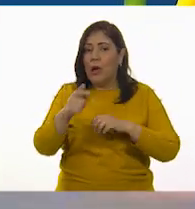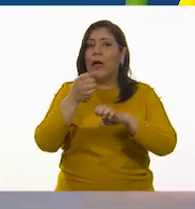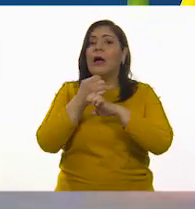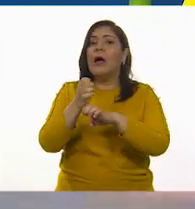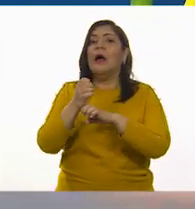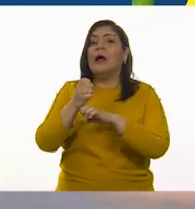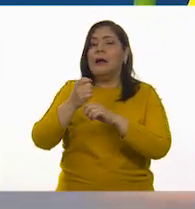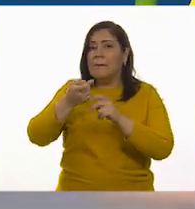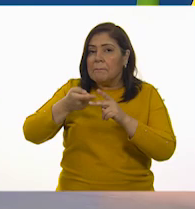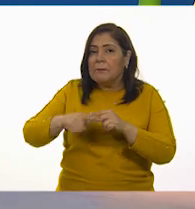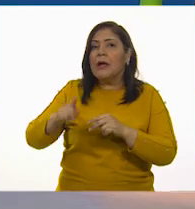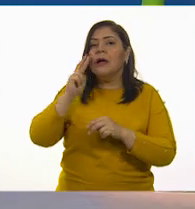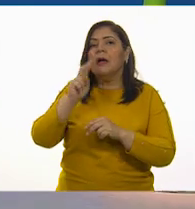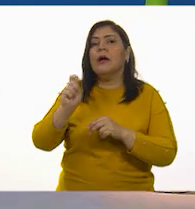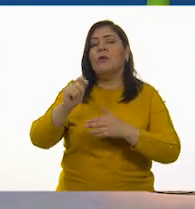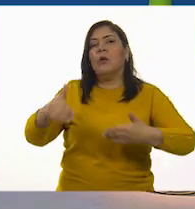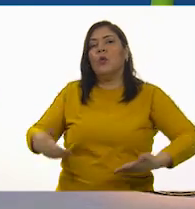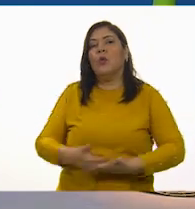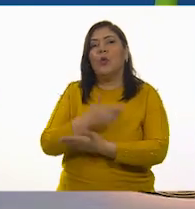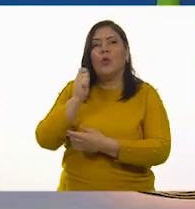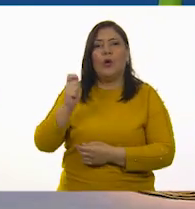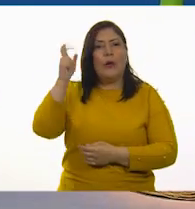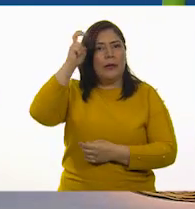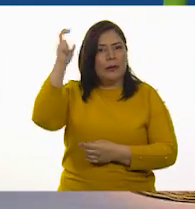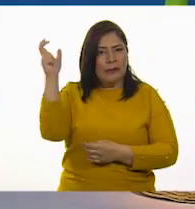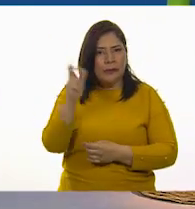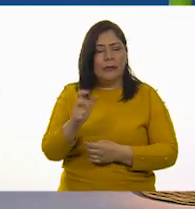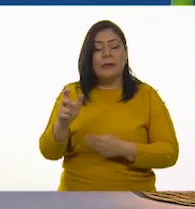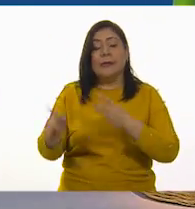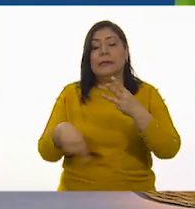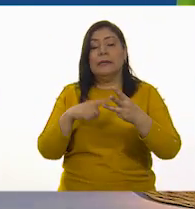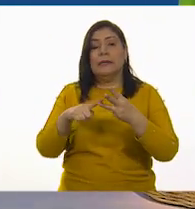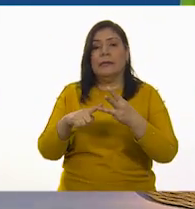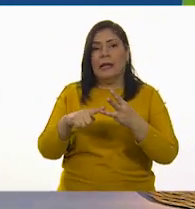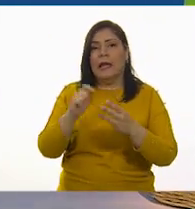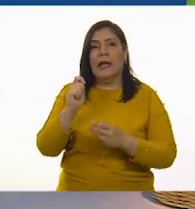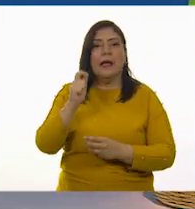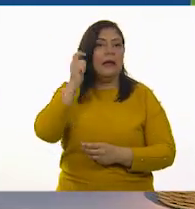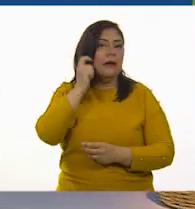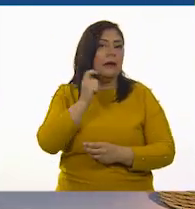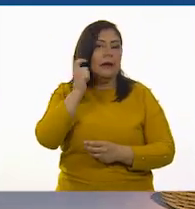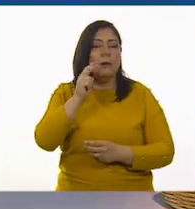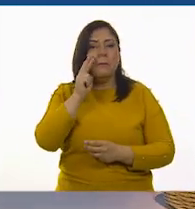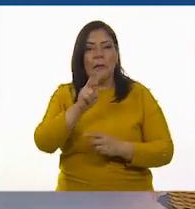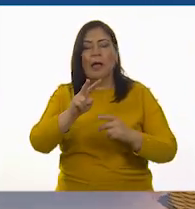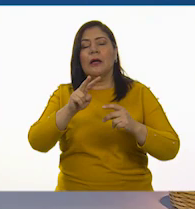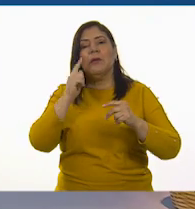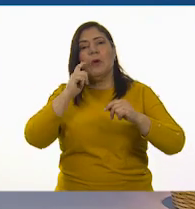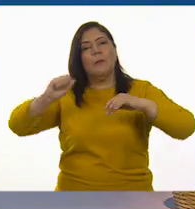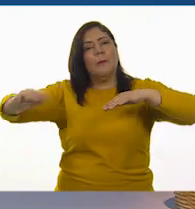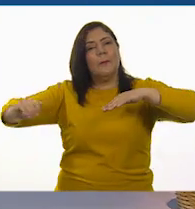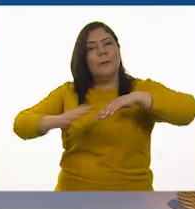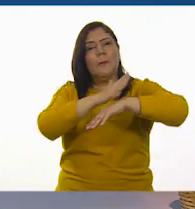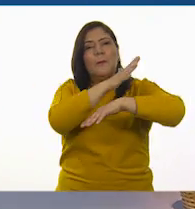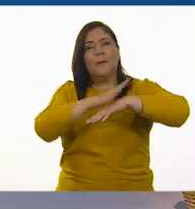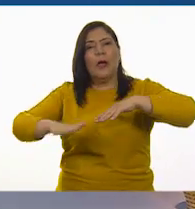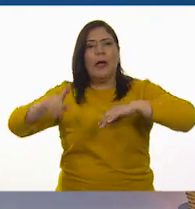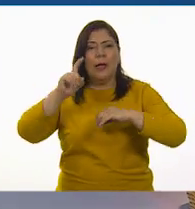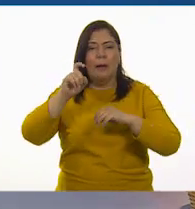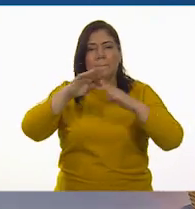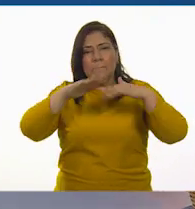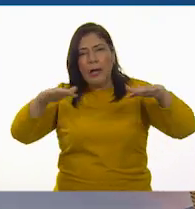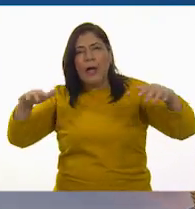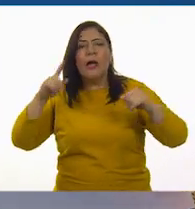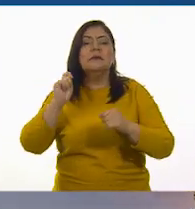vio nacer a don Miguel Hidalgo y Costilla. Y por último, Guerrero, con sus maravillosas playas que hacen las delicias de